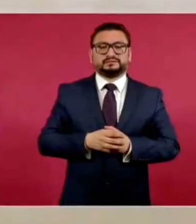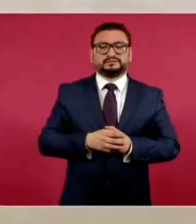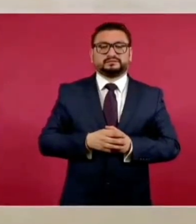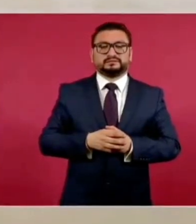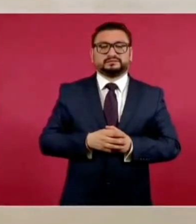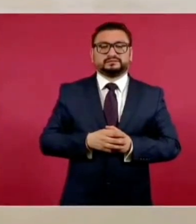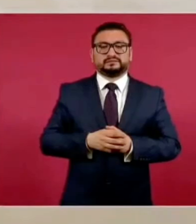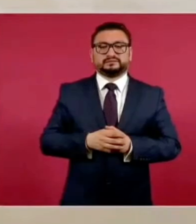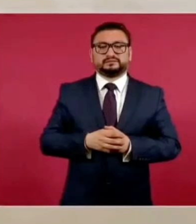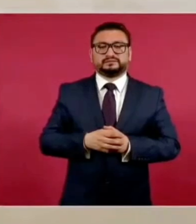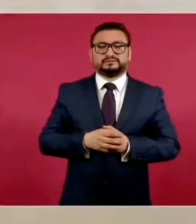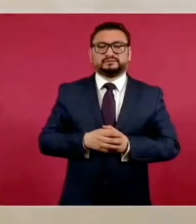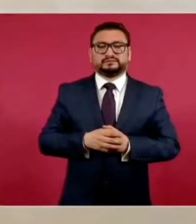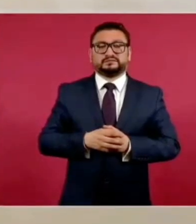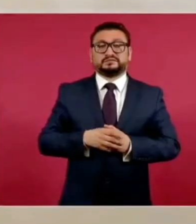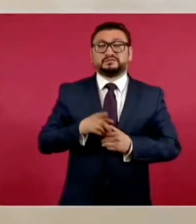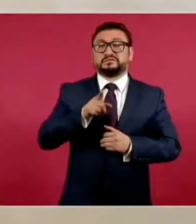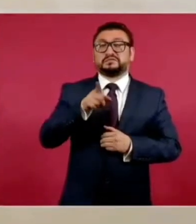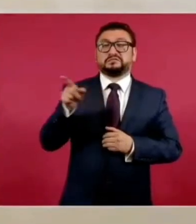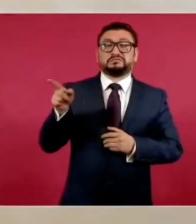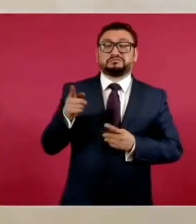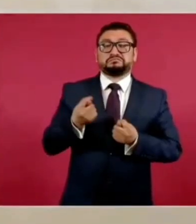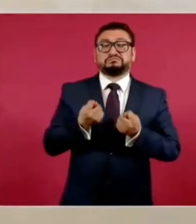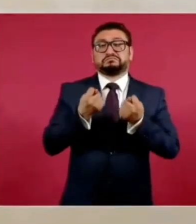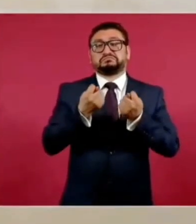no les importó